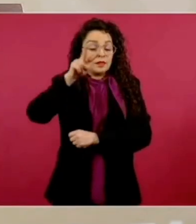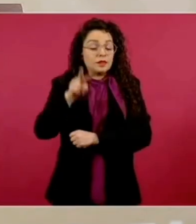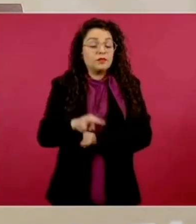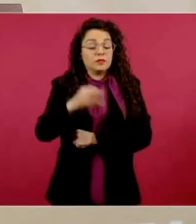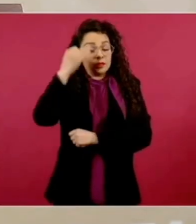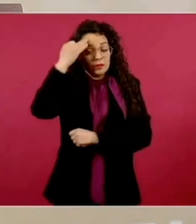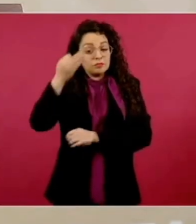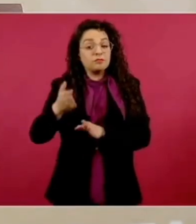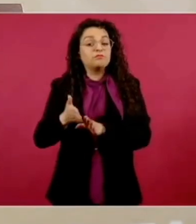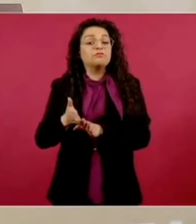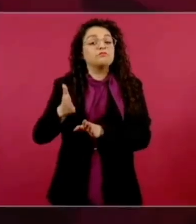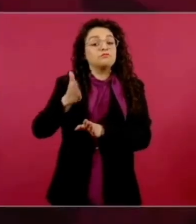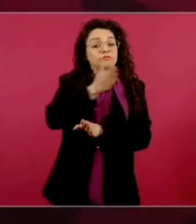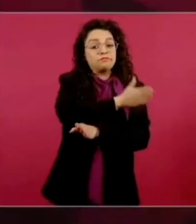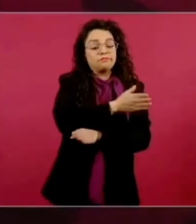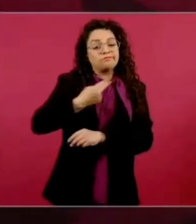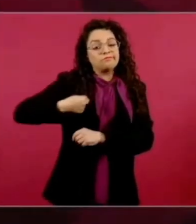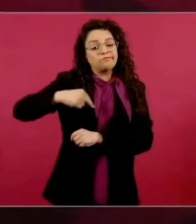durante